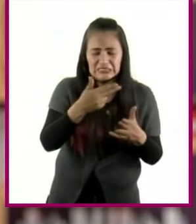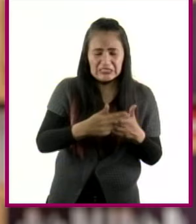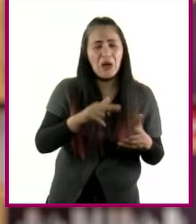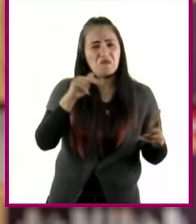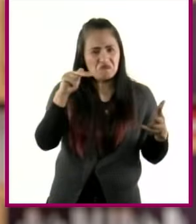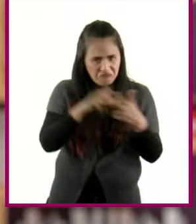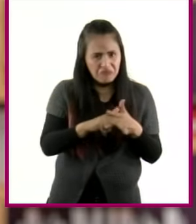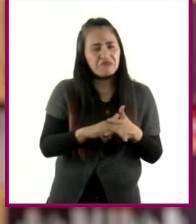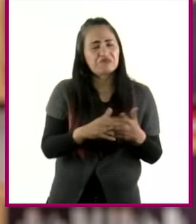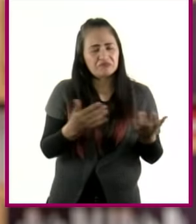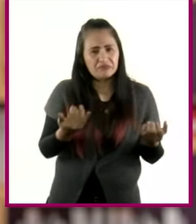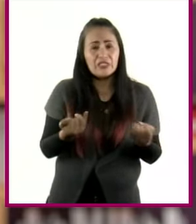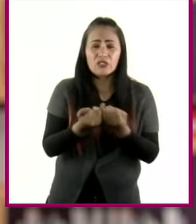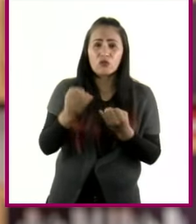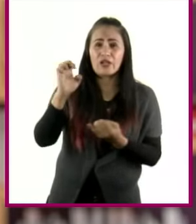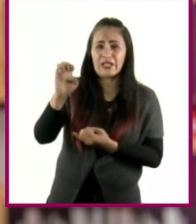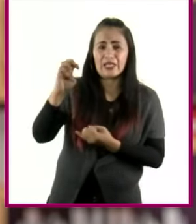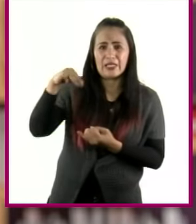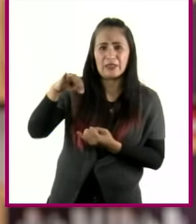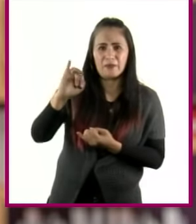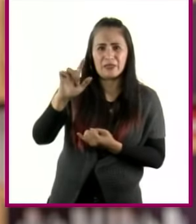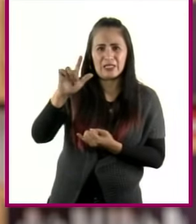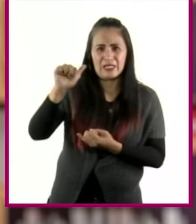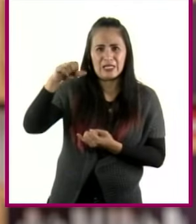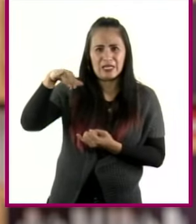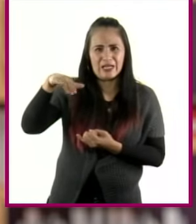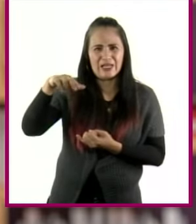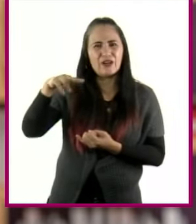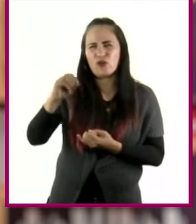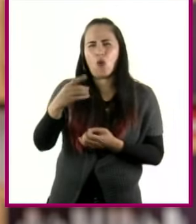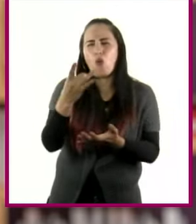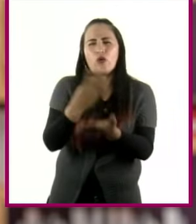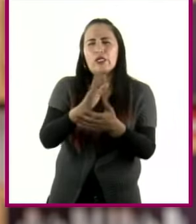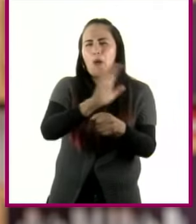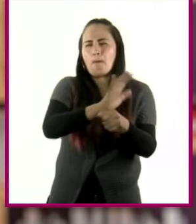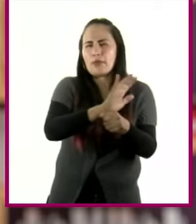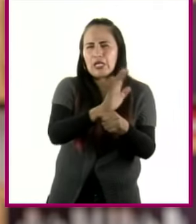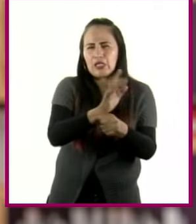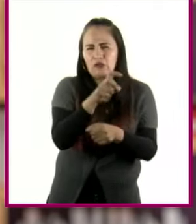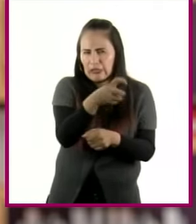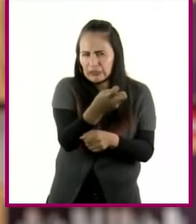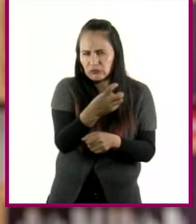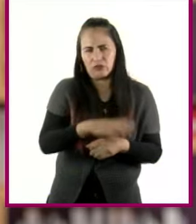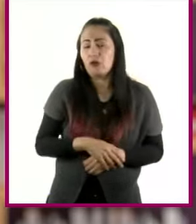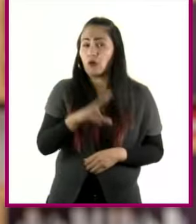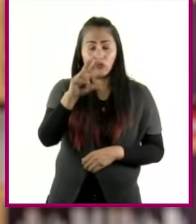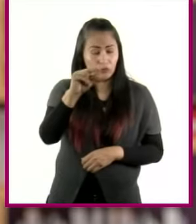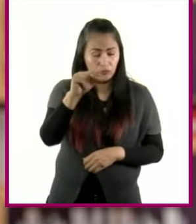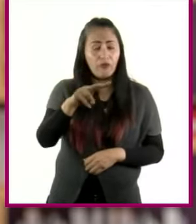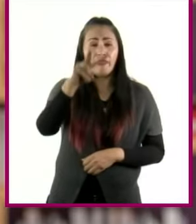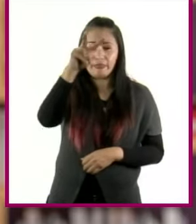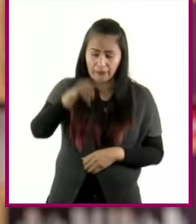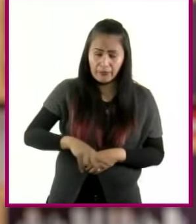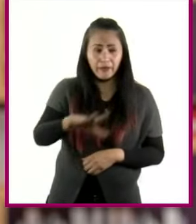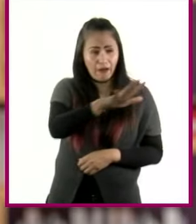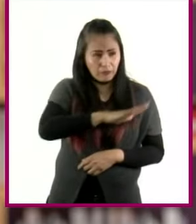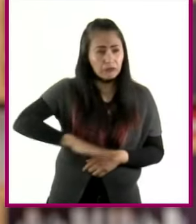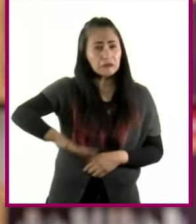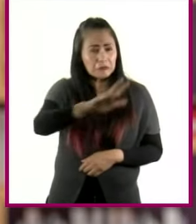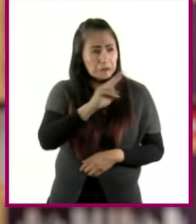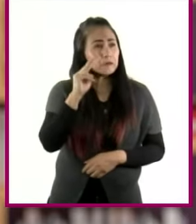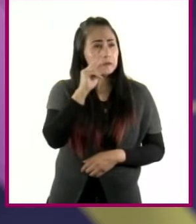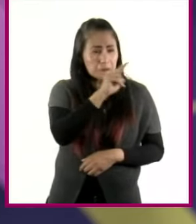que Emiliano consideraba al inicio que eso solo pasaba en las películas, nos dimos cuenta de que es algo que está más cerca de nosotros de